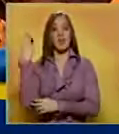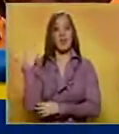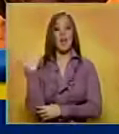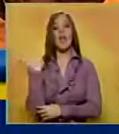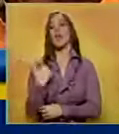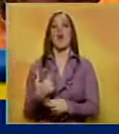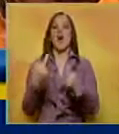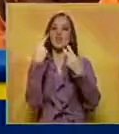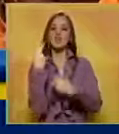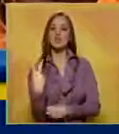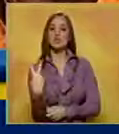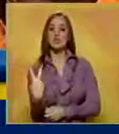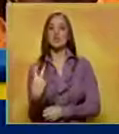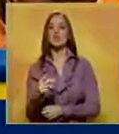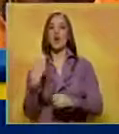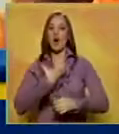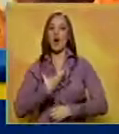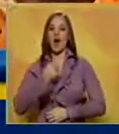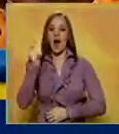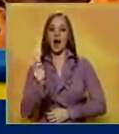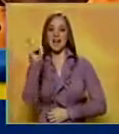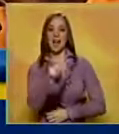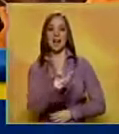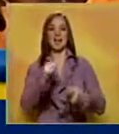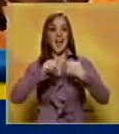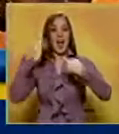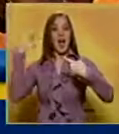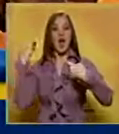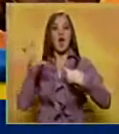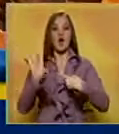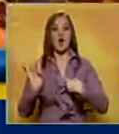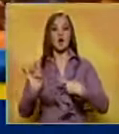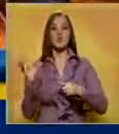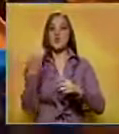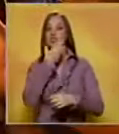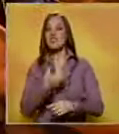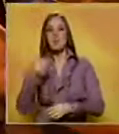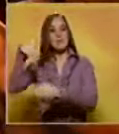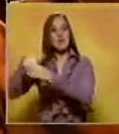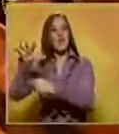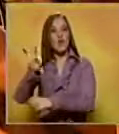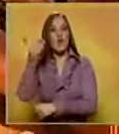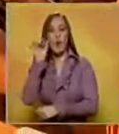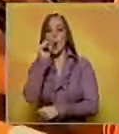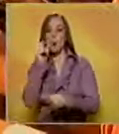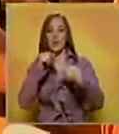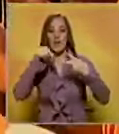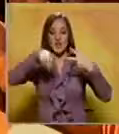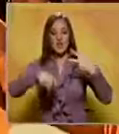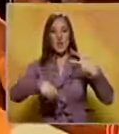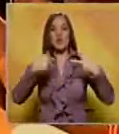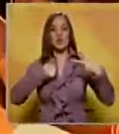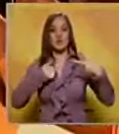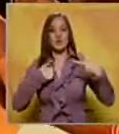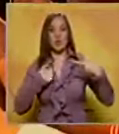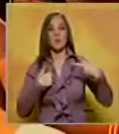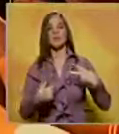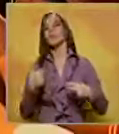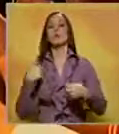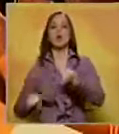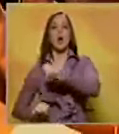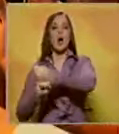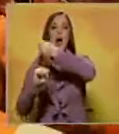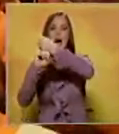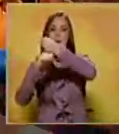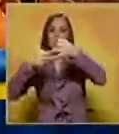diciembre pasado y esta servidora hoy a partir del 25 de mayo. Tengo oficializado el apoyo del pueblo de